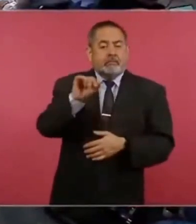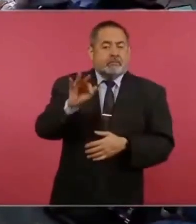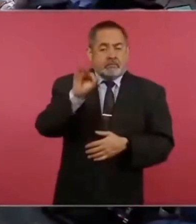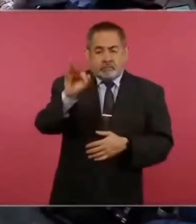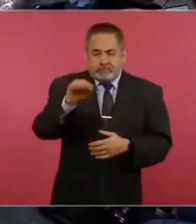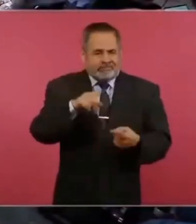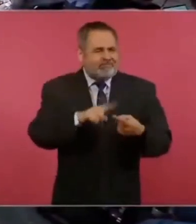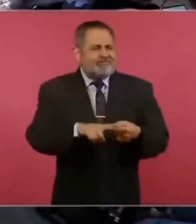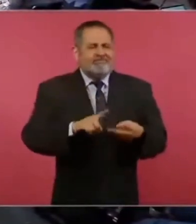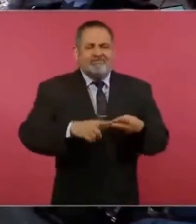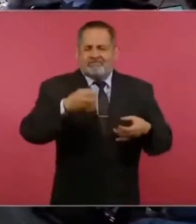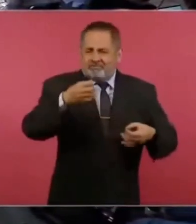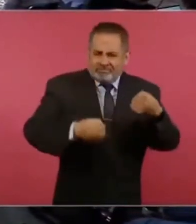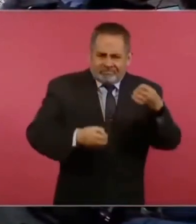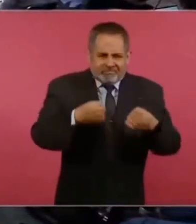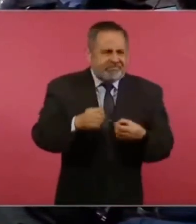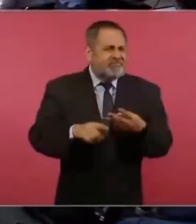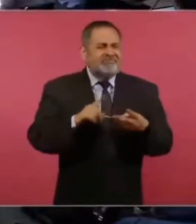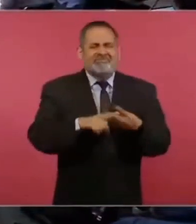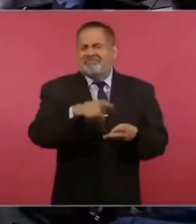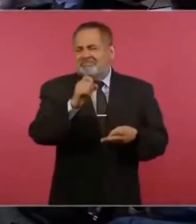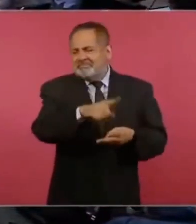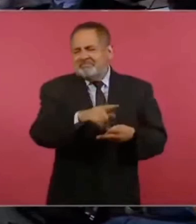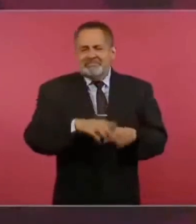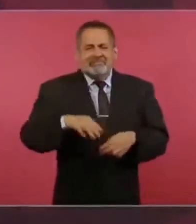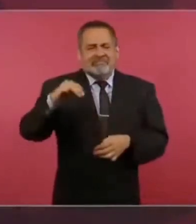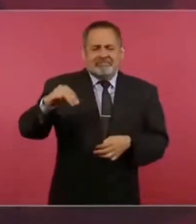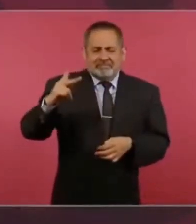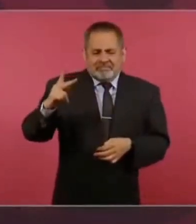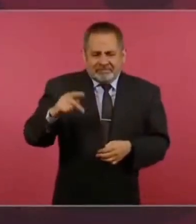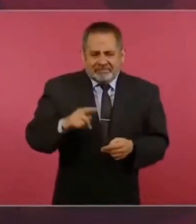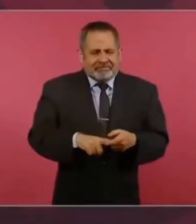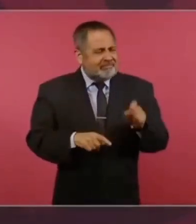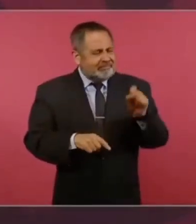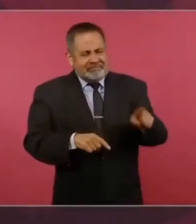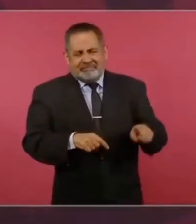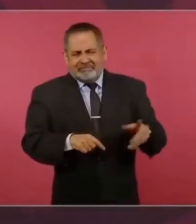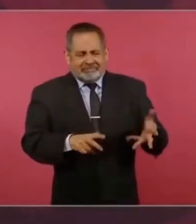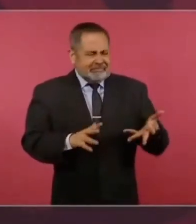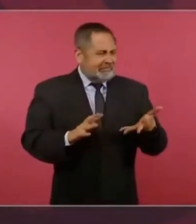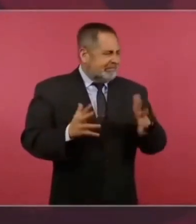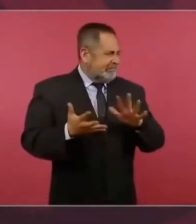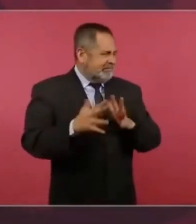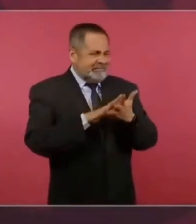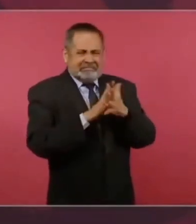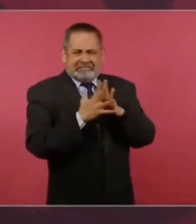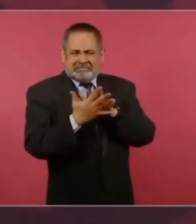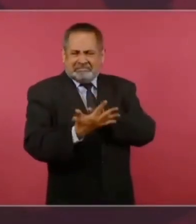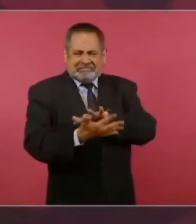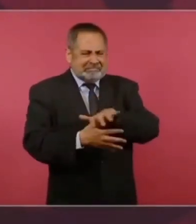jueces, desde luego ministerios públicos,